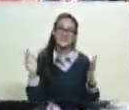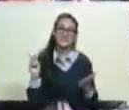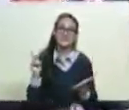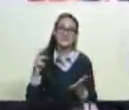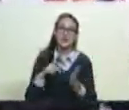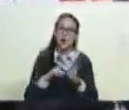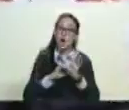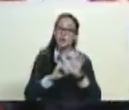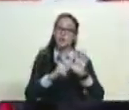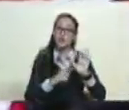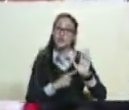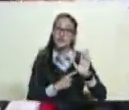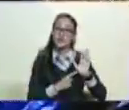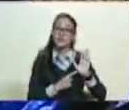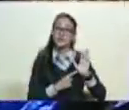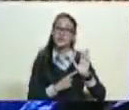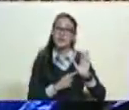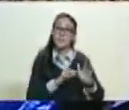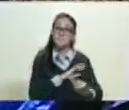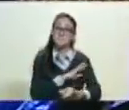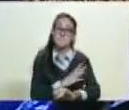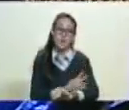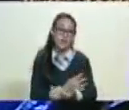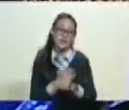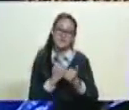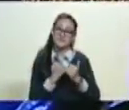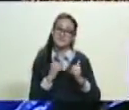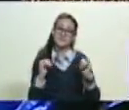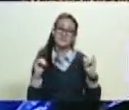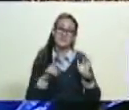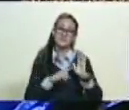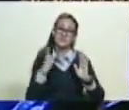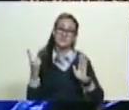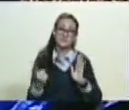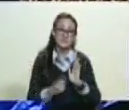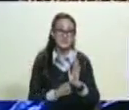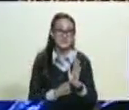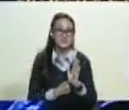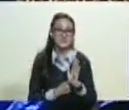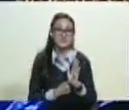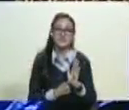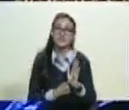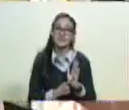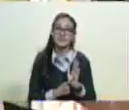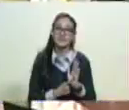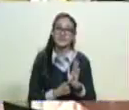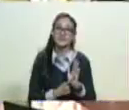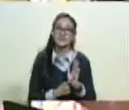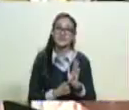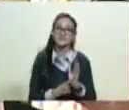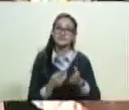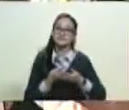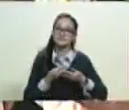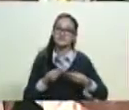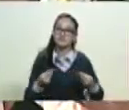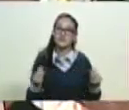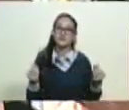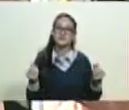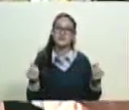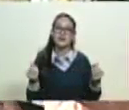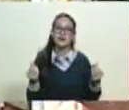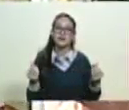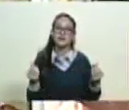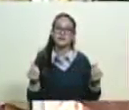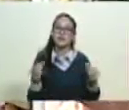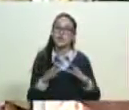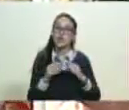llegó la constituyente con su poder soberano y plenipotenciario. Para sanar, compañeros,